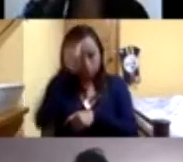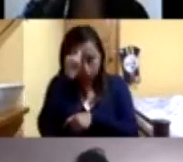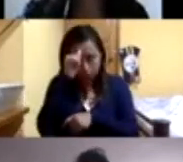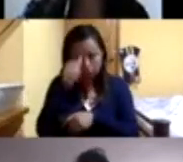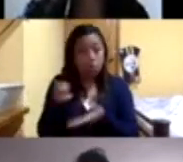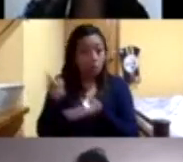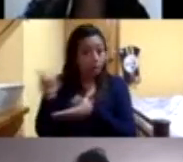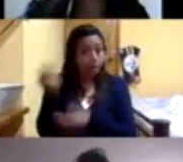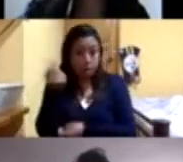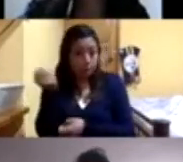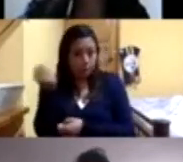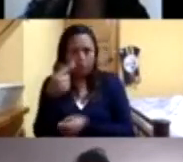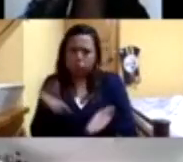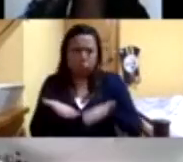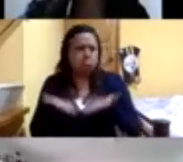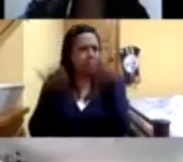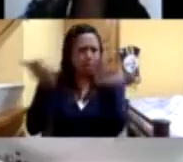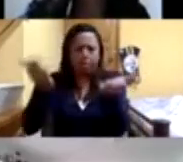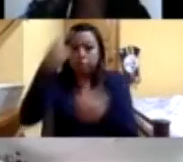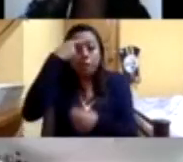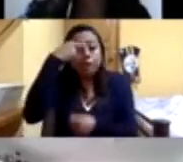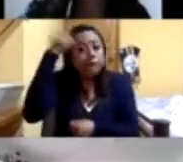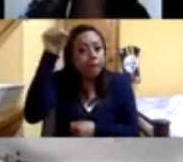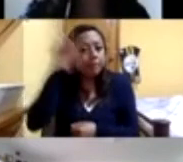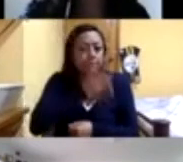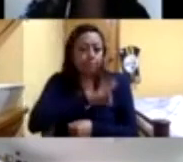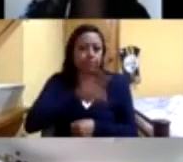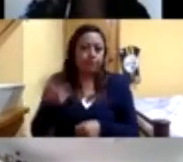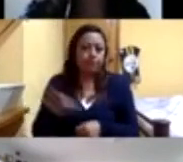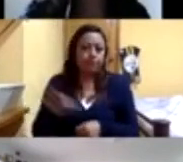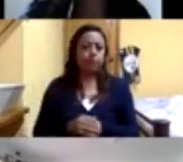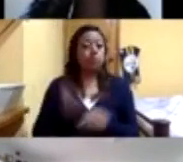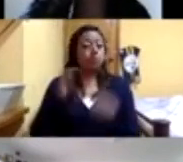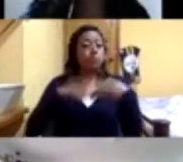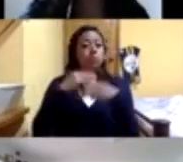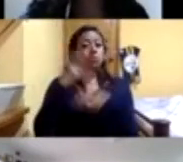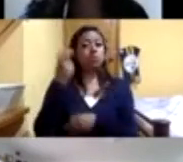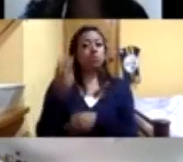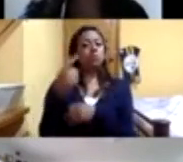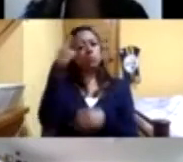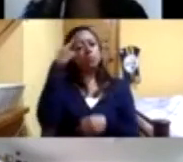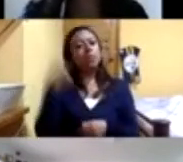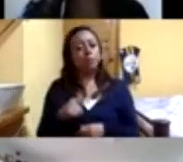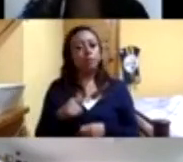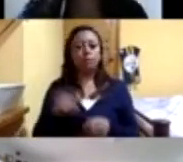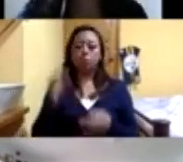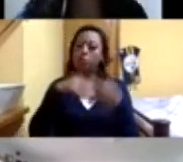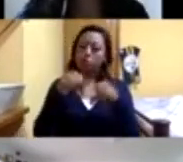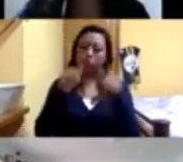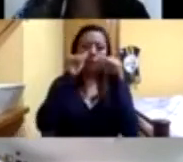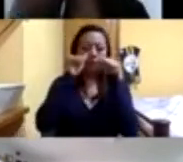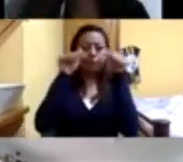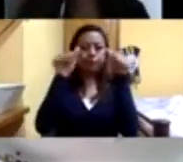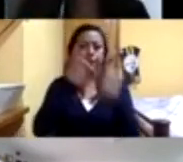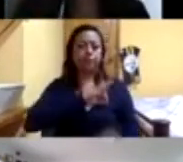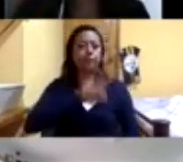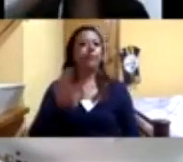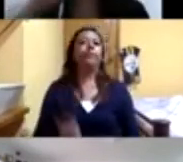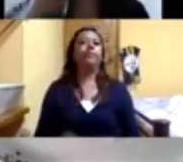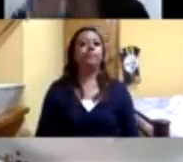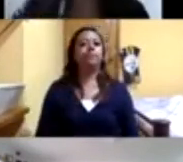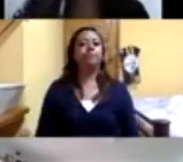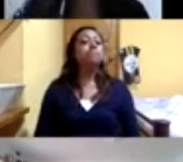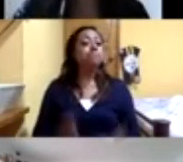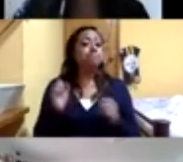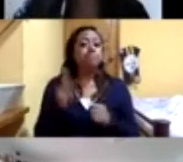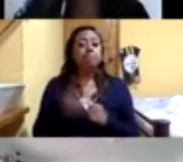tanto la solicitud de información como sus requerimientos sean atendidos, ¿ok? Bueno,